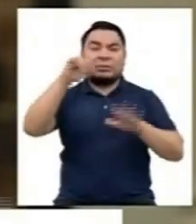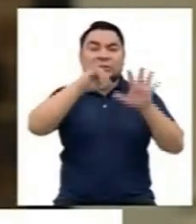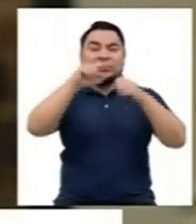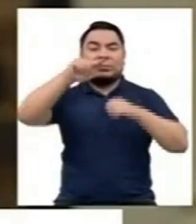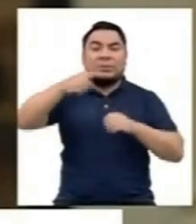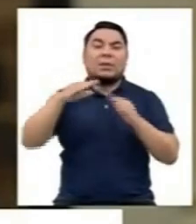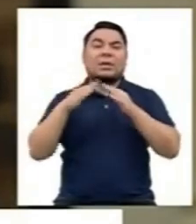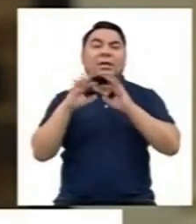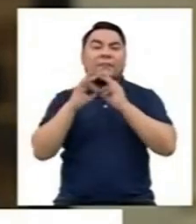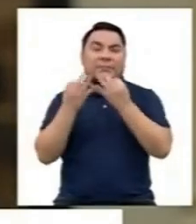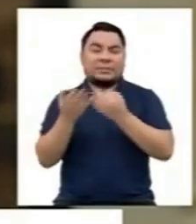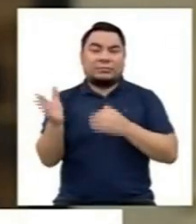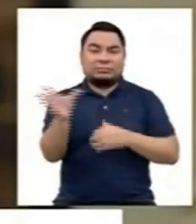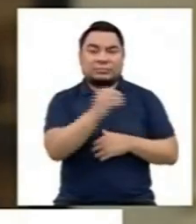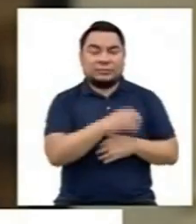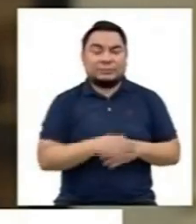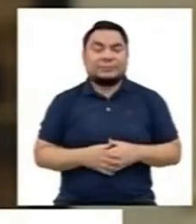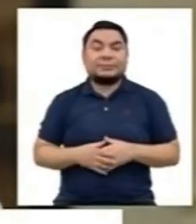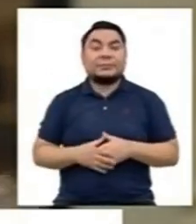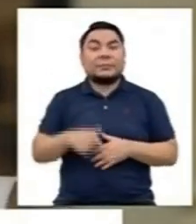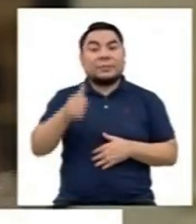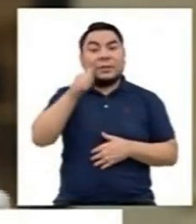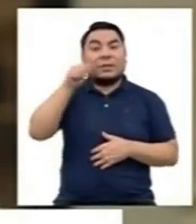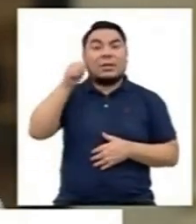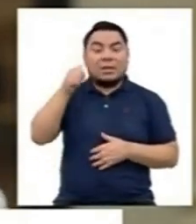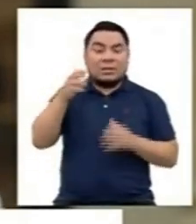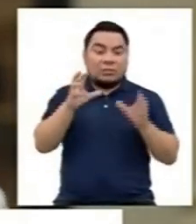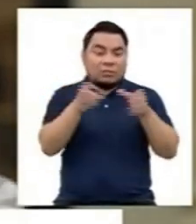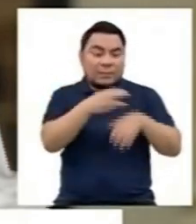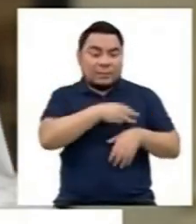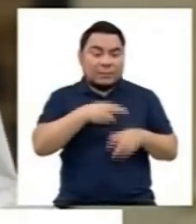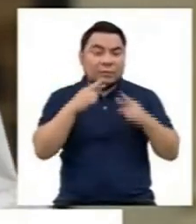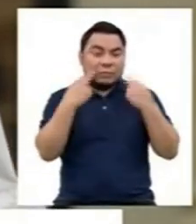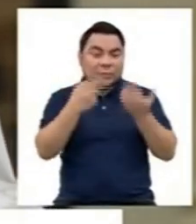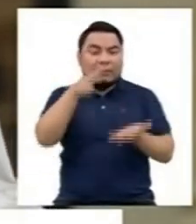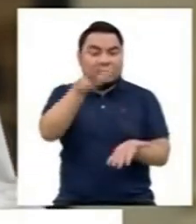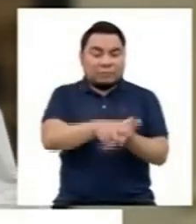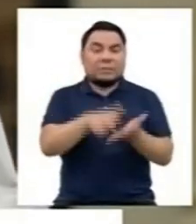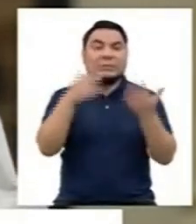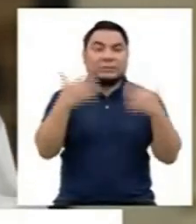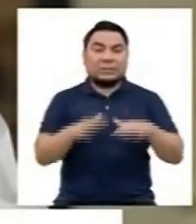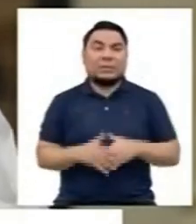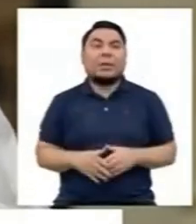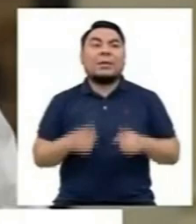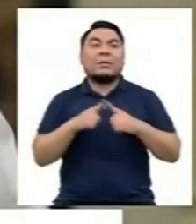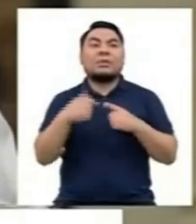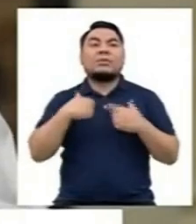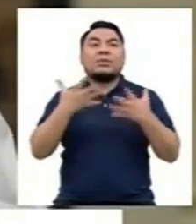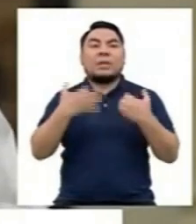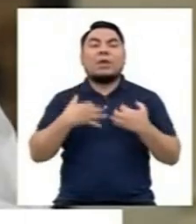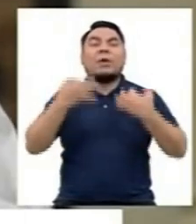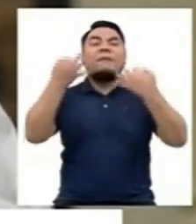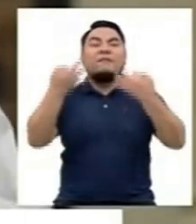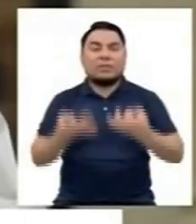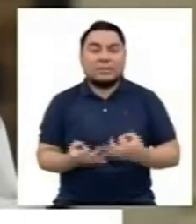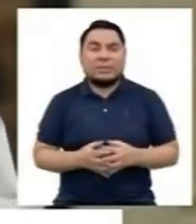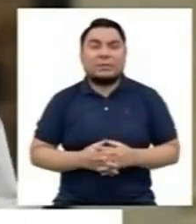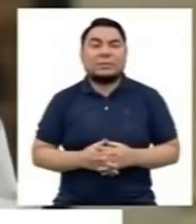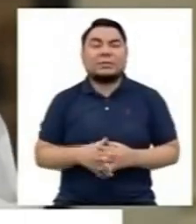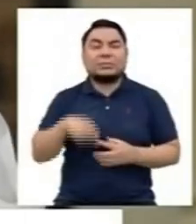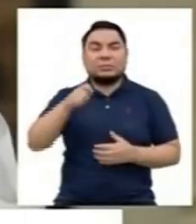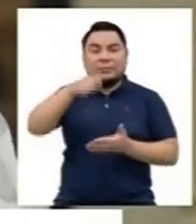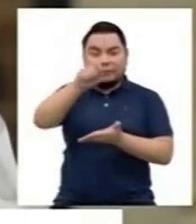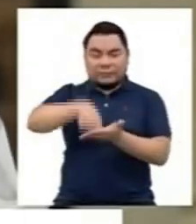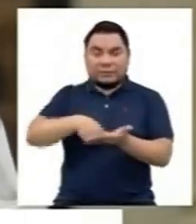el gobierno peruano los atendió de una u otra forma, ya sea con vuelos humanitarios o tratando de llegar a ellos de muchas formas.